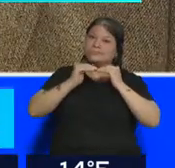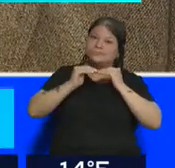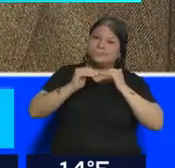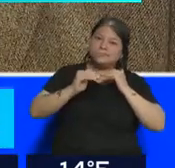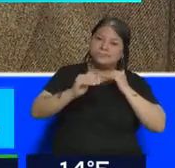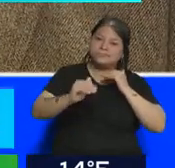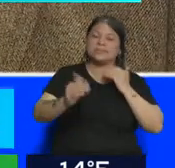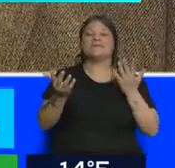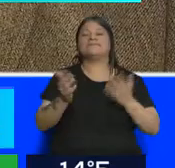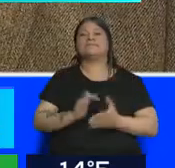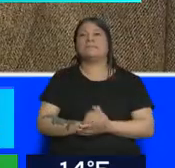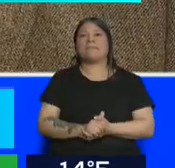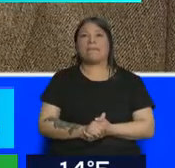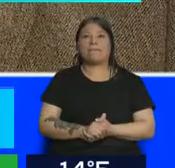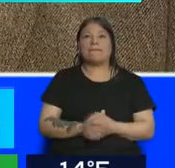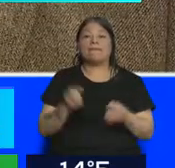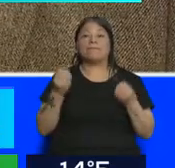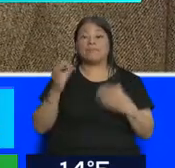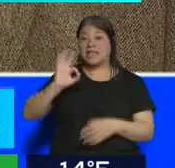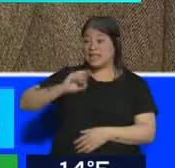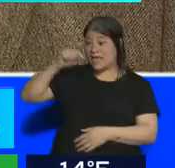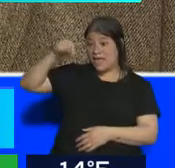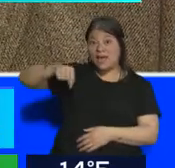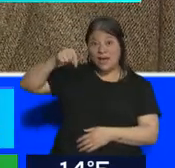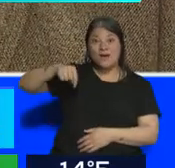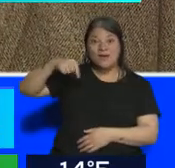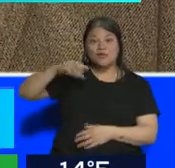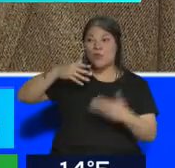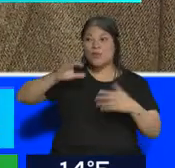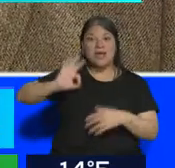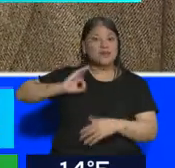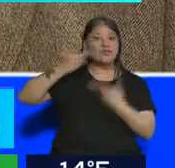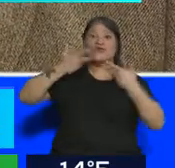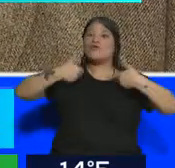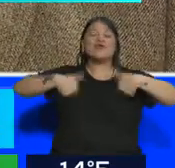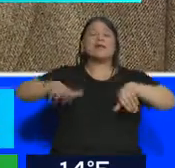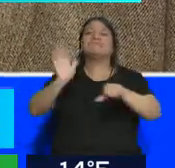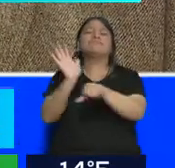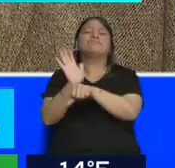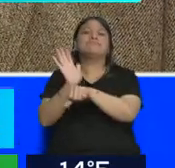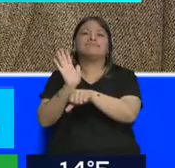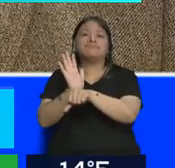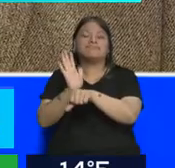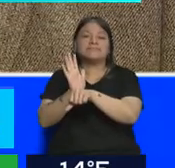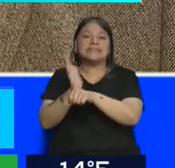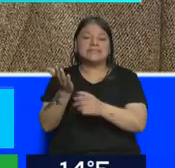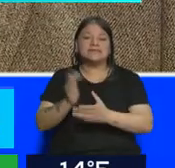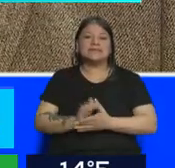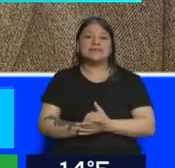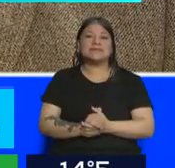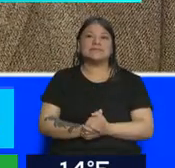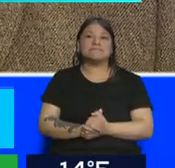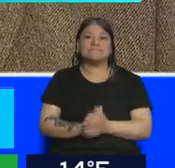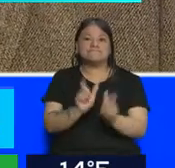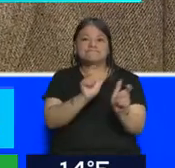años malos con poca agua, porque si bien este año es un año normal, normal quiere decir que estamos muy cerquita en el